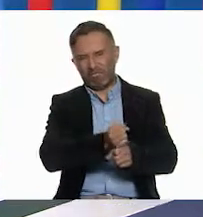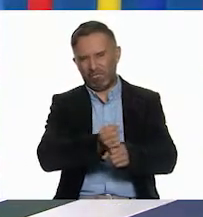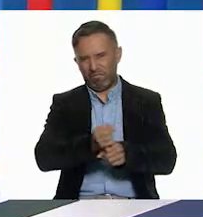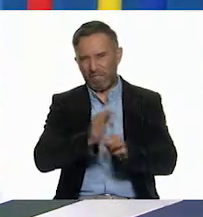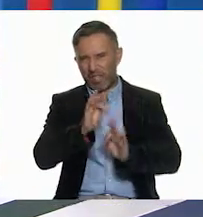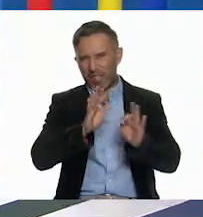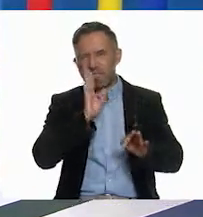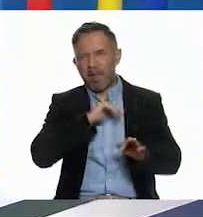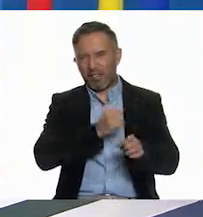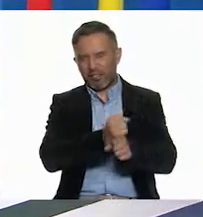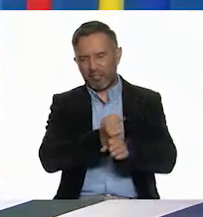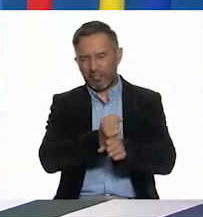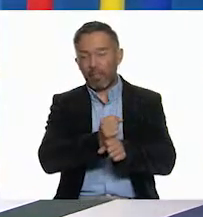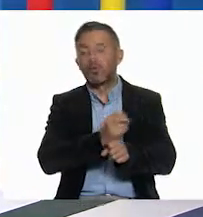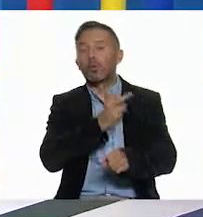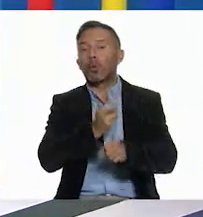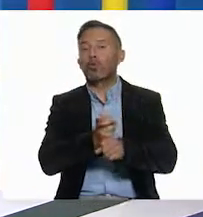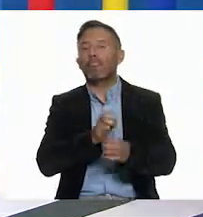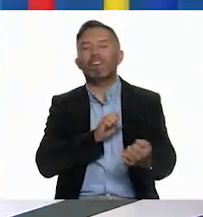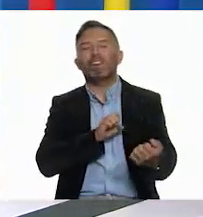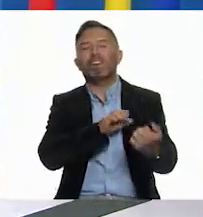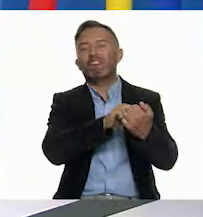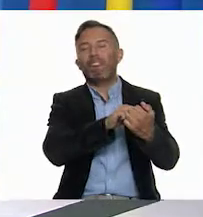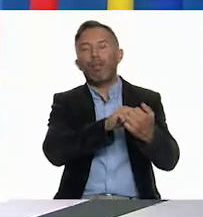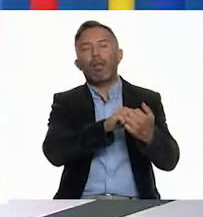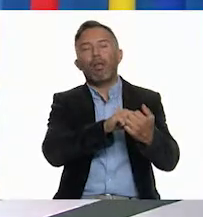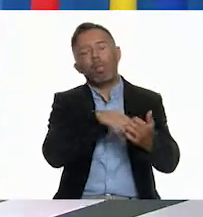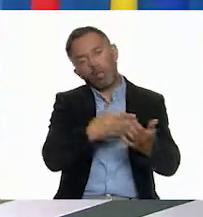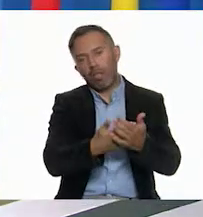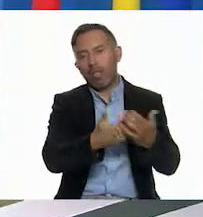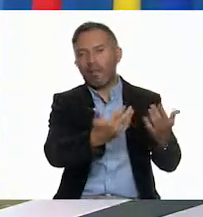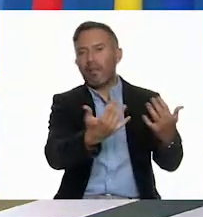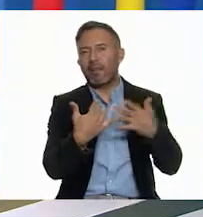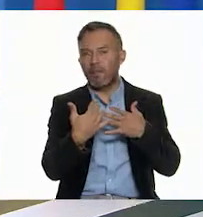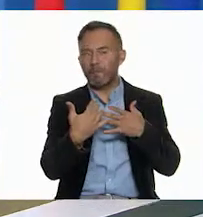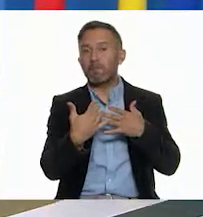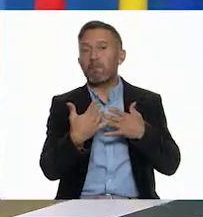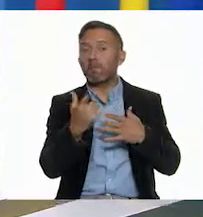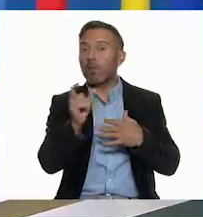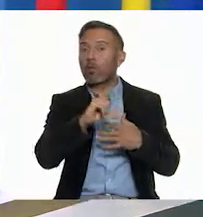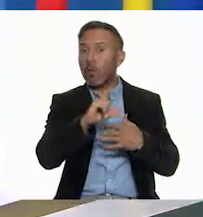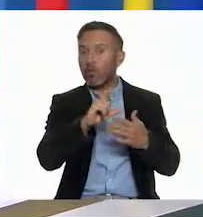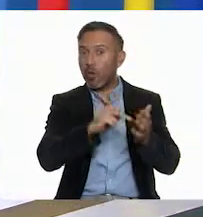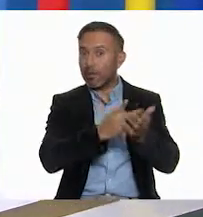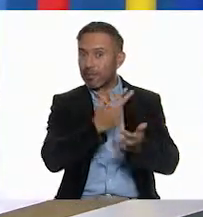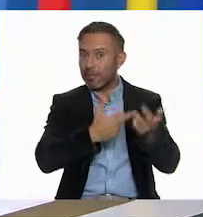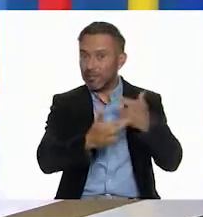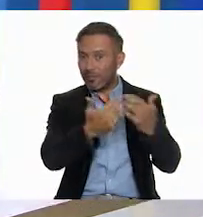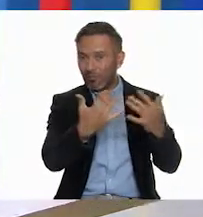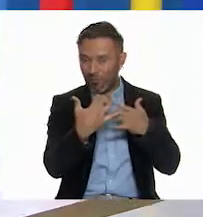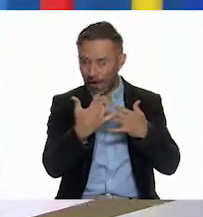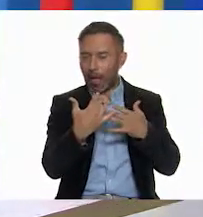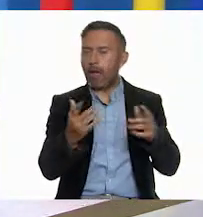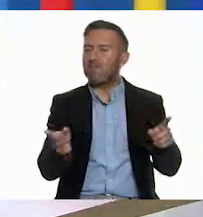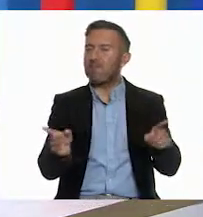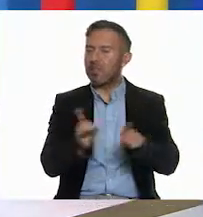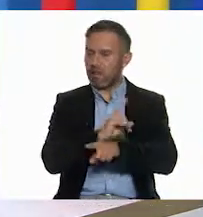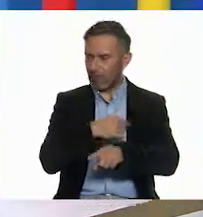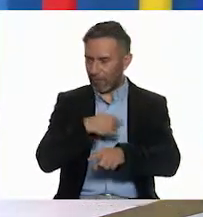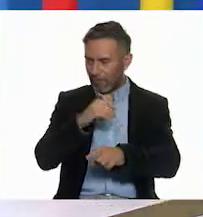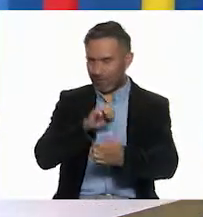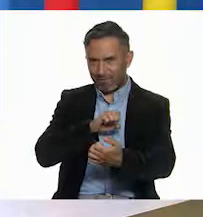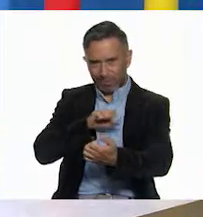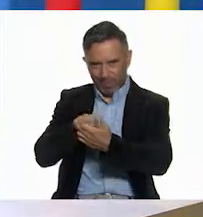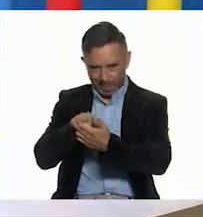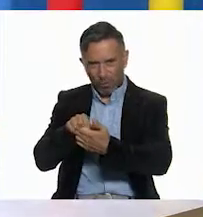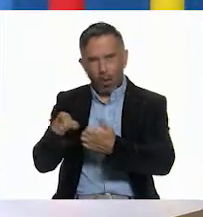los engaña, pues para que ellos puedan regresar. Pero cuando regresan, ellos la engañan a ella para que haga cosas